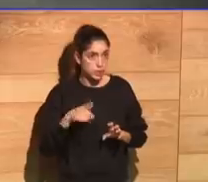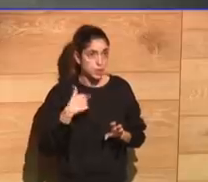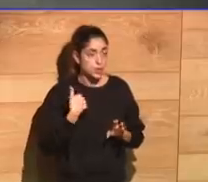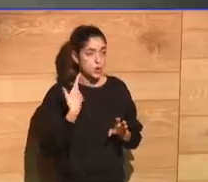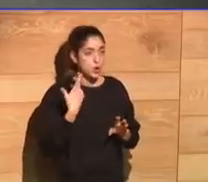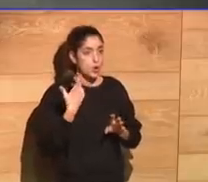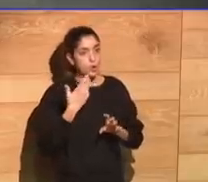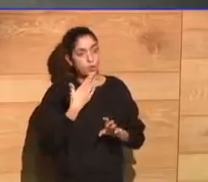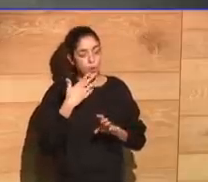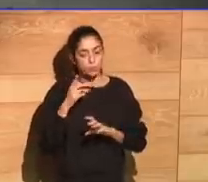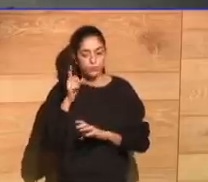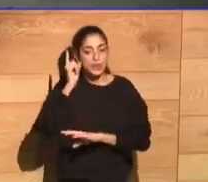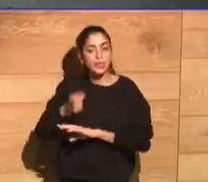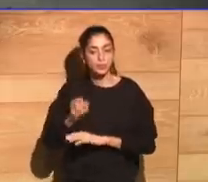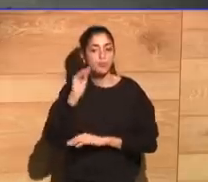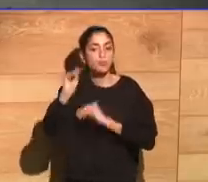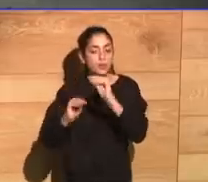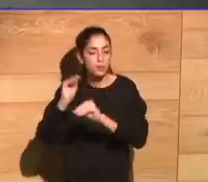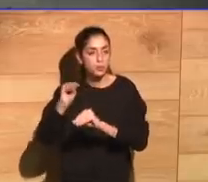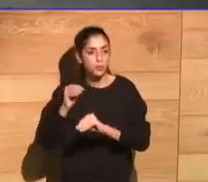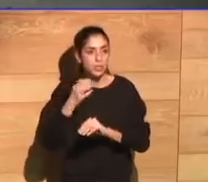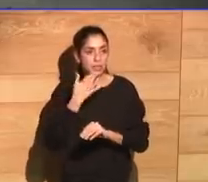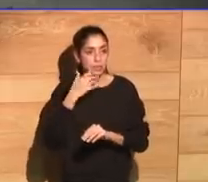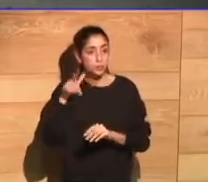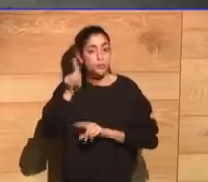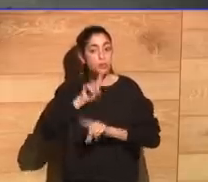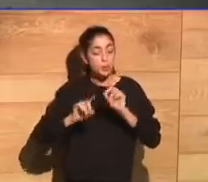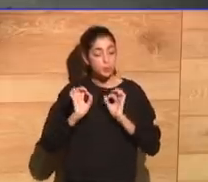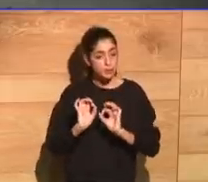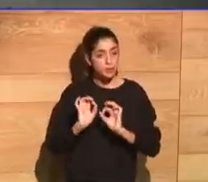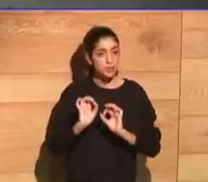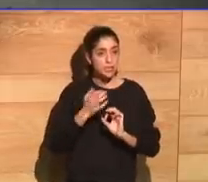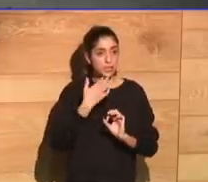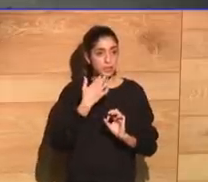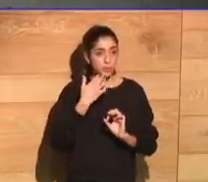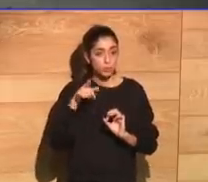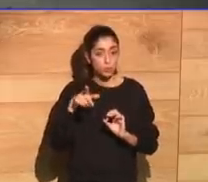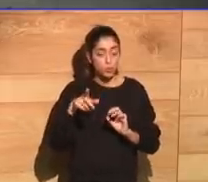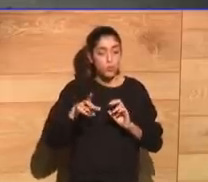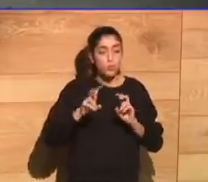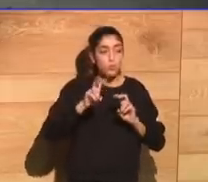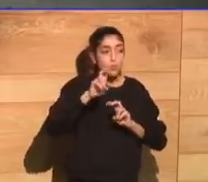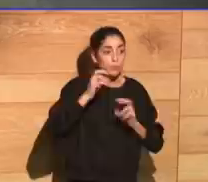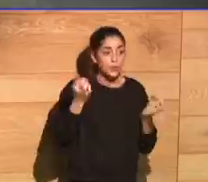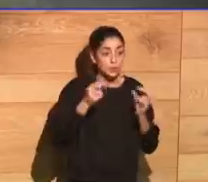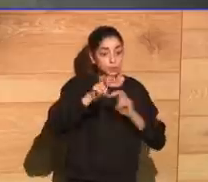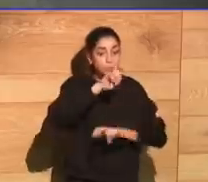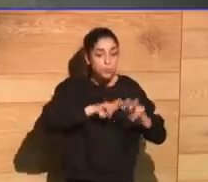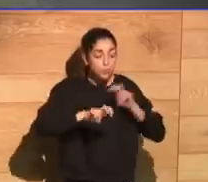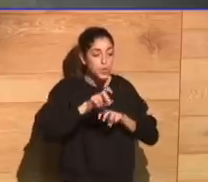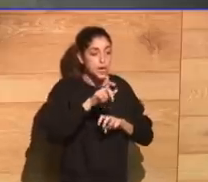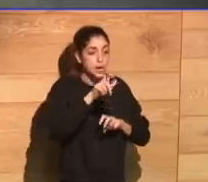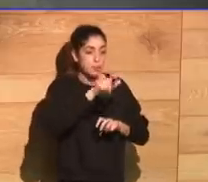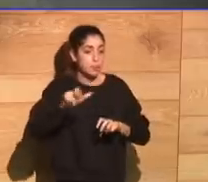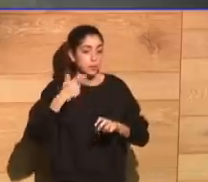cuando tú tienes un equilibrio de este tipo, buscar a alguien de la nada tiene que ser increíblemente complejo, ¿no?